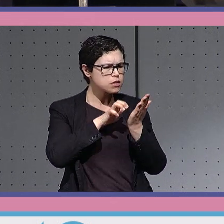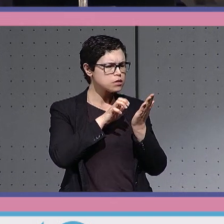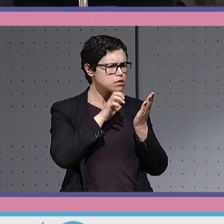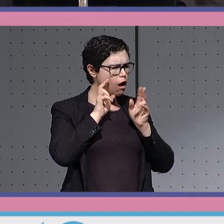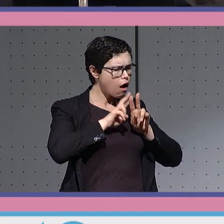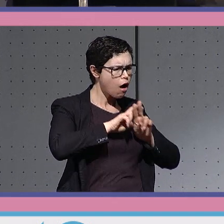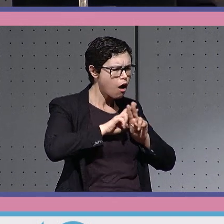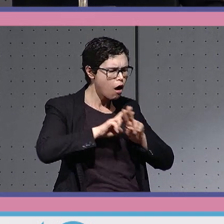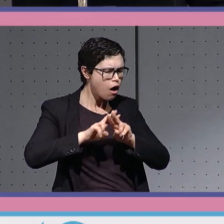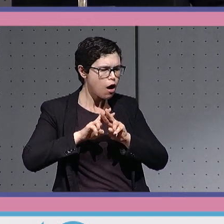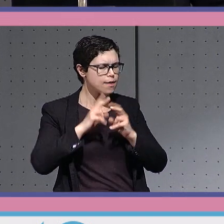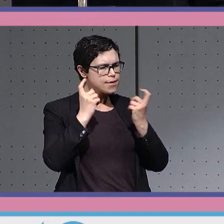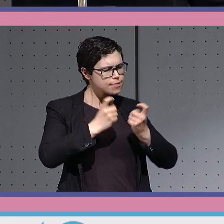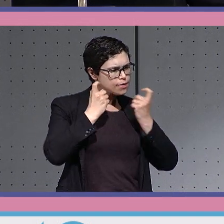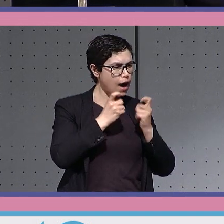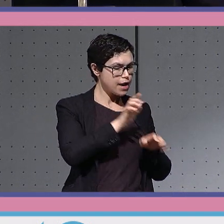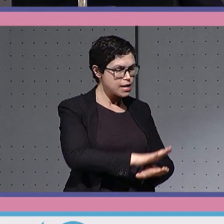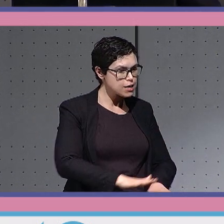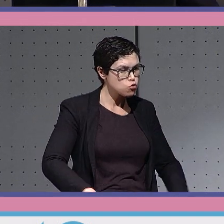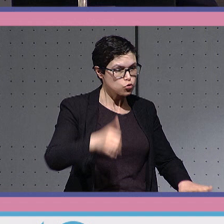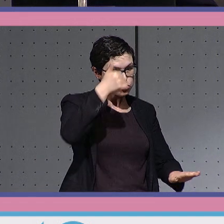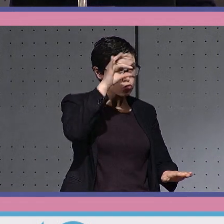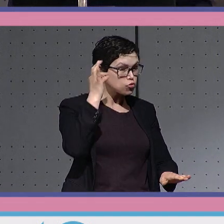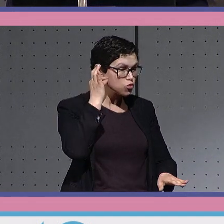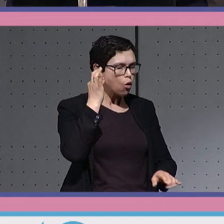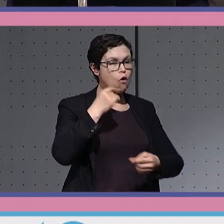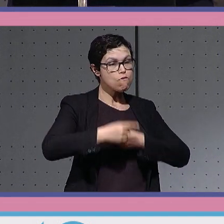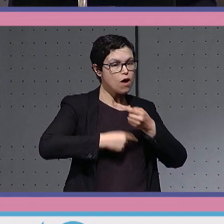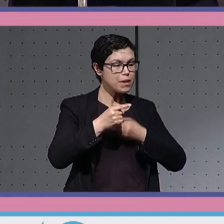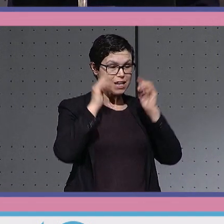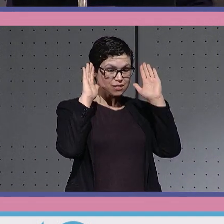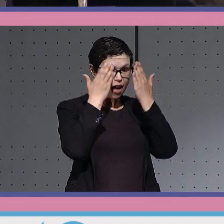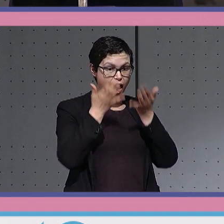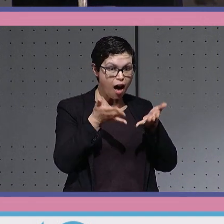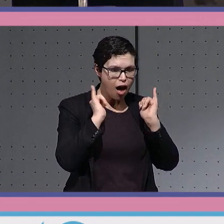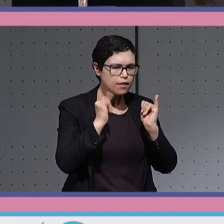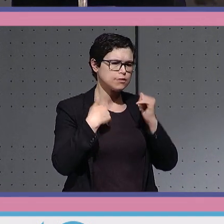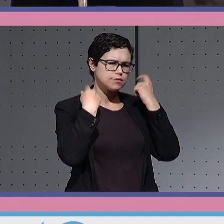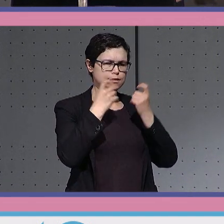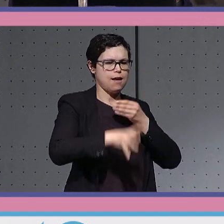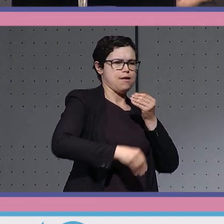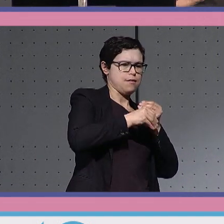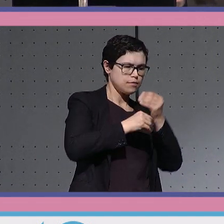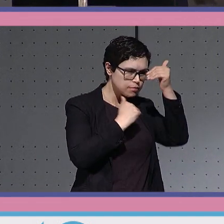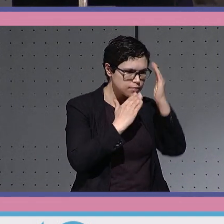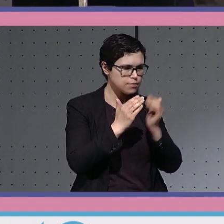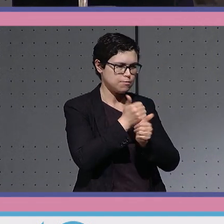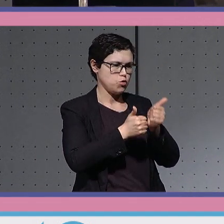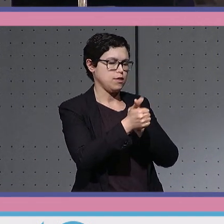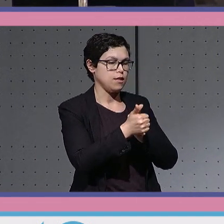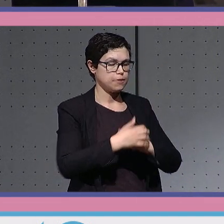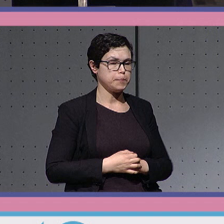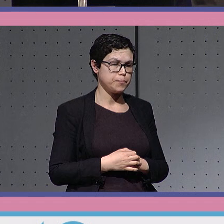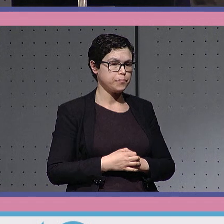de intentar ver a los niños y a las familias que tienen un trastorno del espectro de autismo. A nadie se nos oculta la importancia de